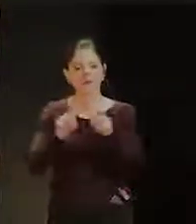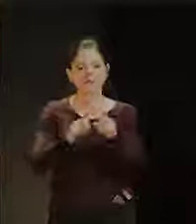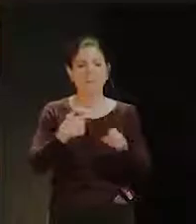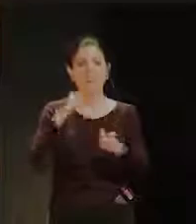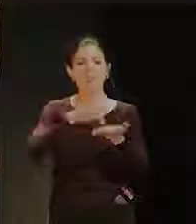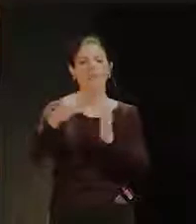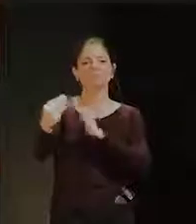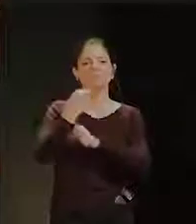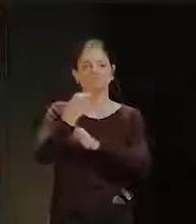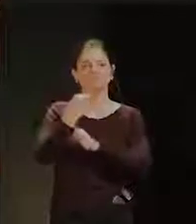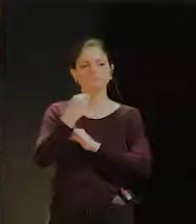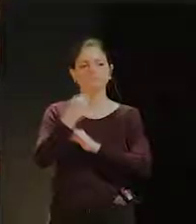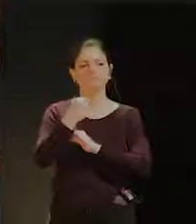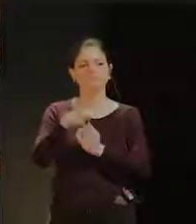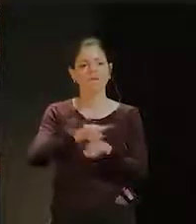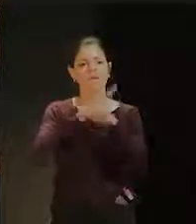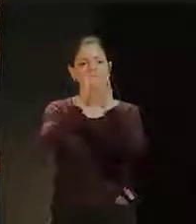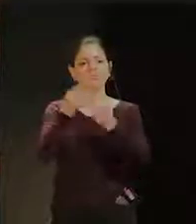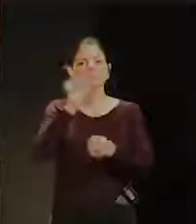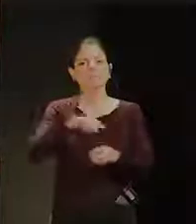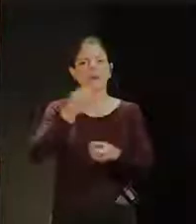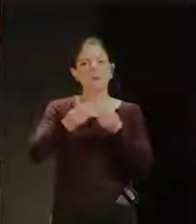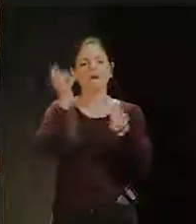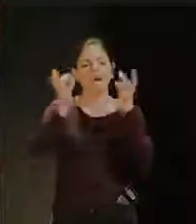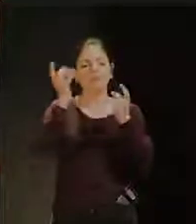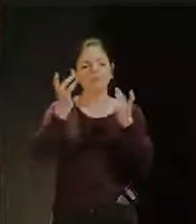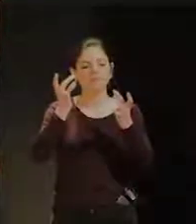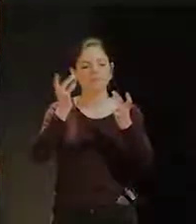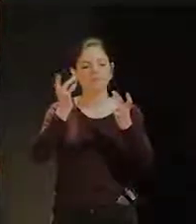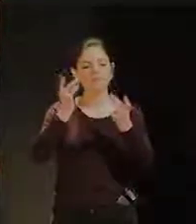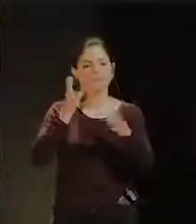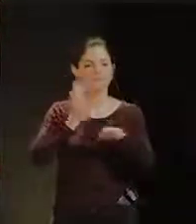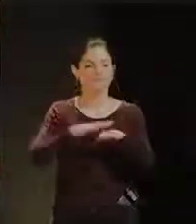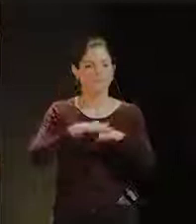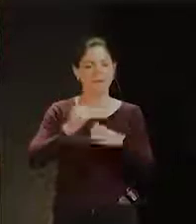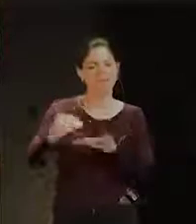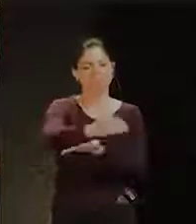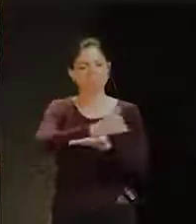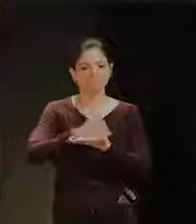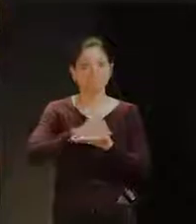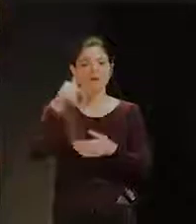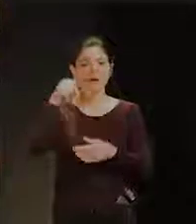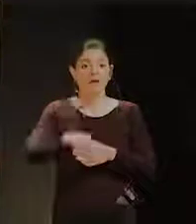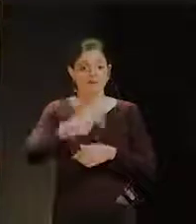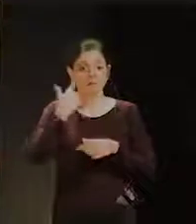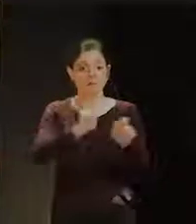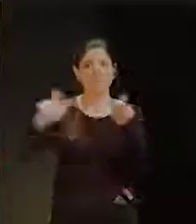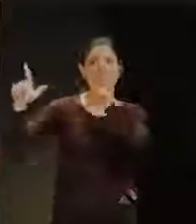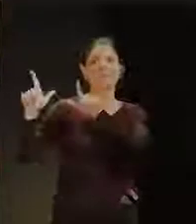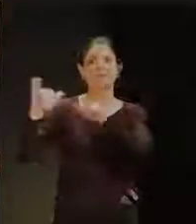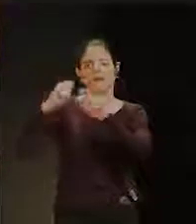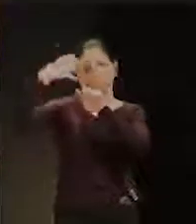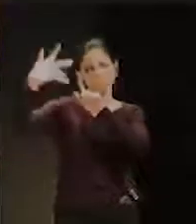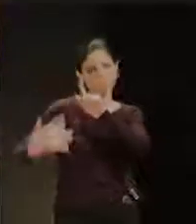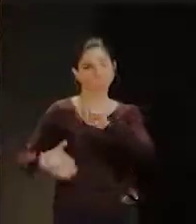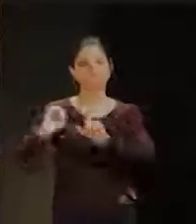nos financian, y también realizamos actividades para recabar fondos. Aquí ven en la pantalla un